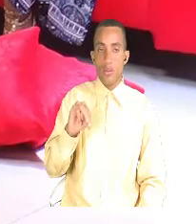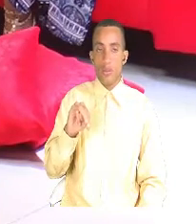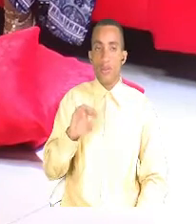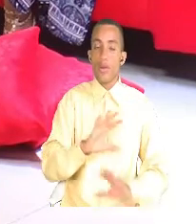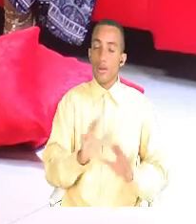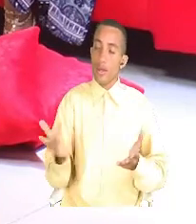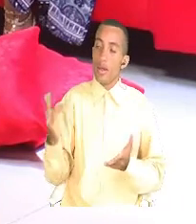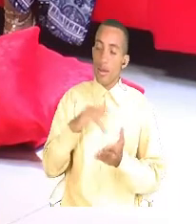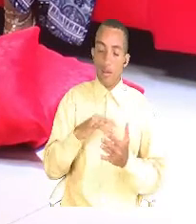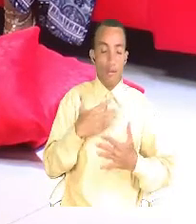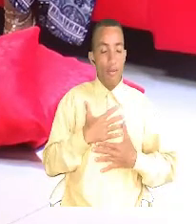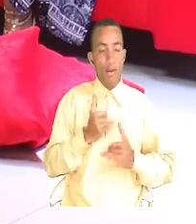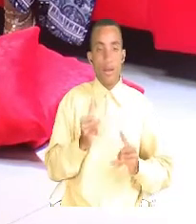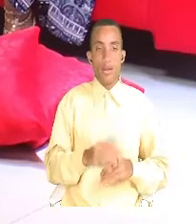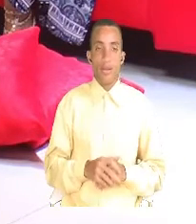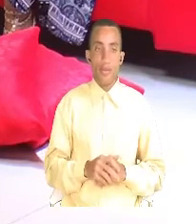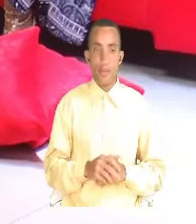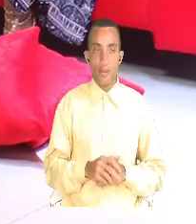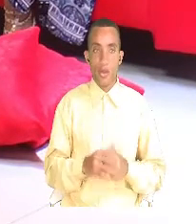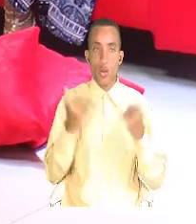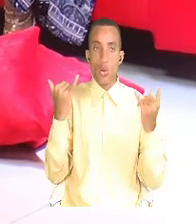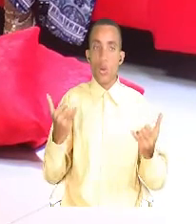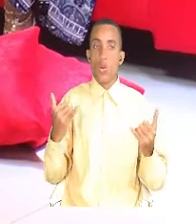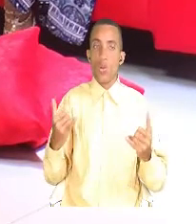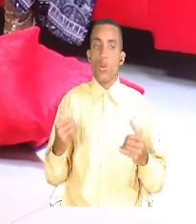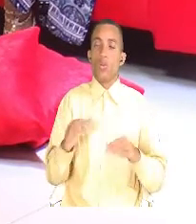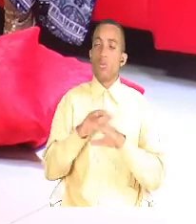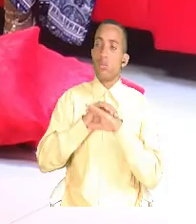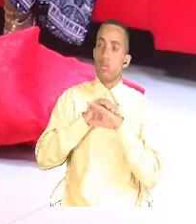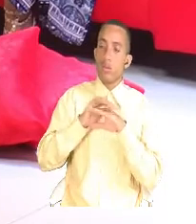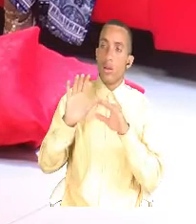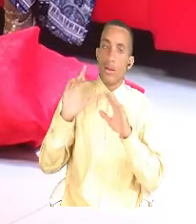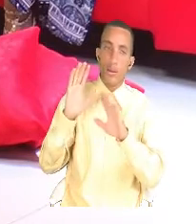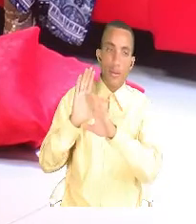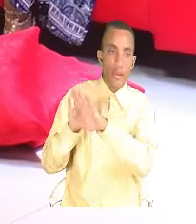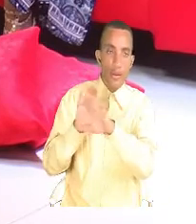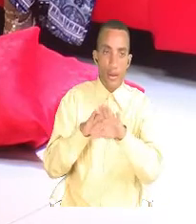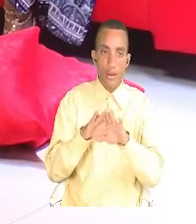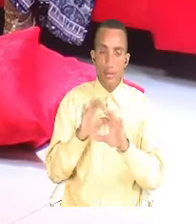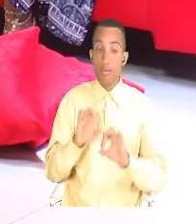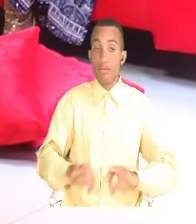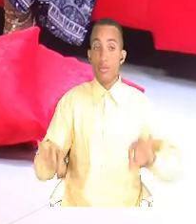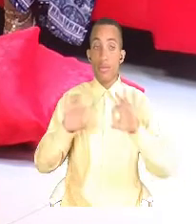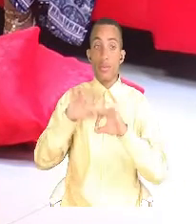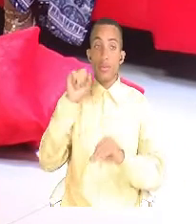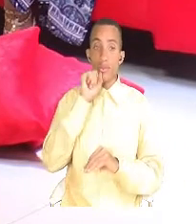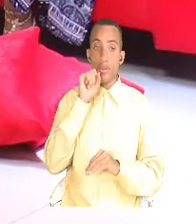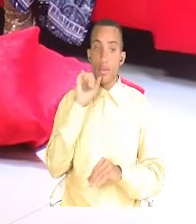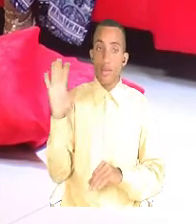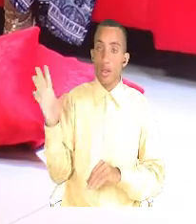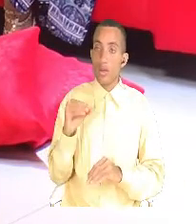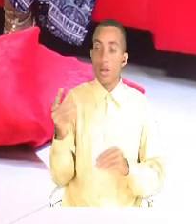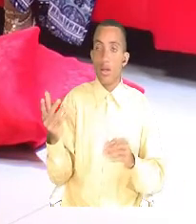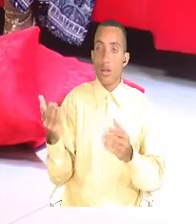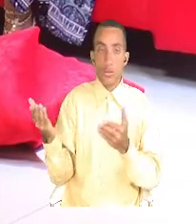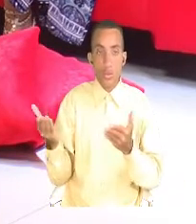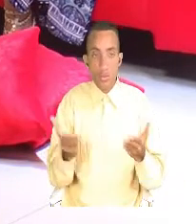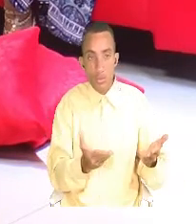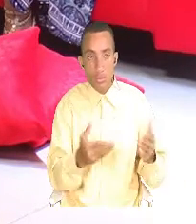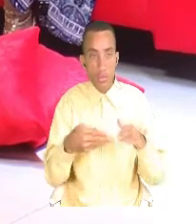casa. Bueno, hoy tenemos un anuncio súper importante para los habitantes de Barranca Bermeja y los huéspedes del Hotel